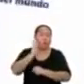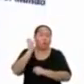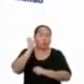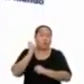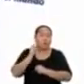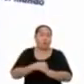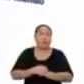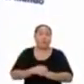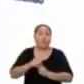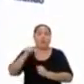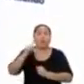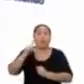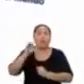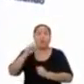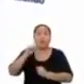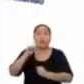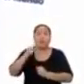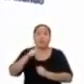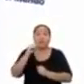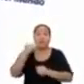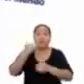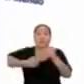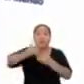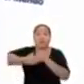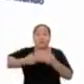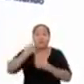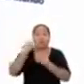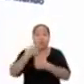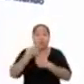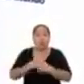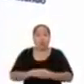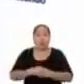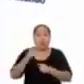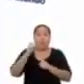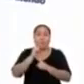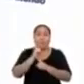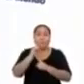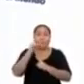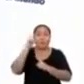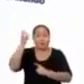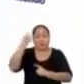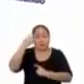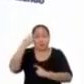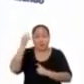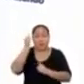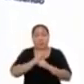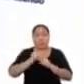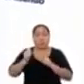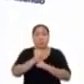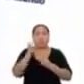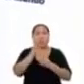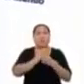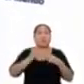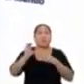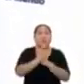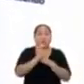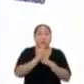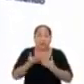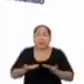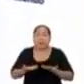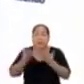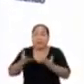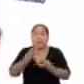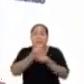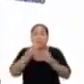la globalización es un proceso económico, político, social y cultural que genera constante comunicación